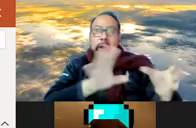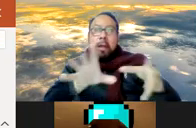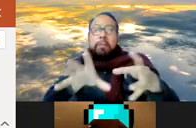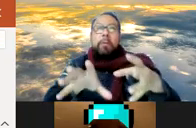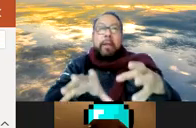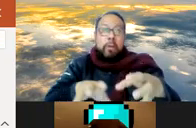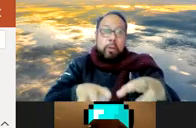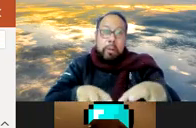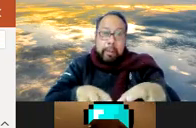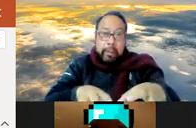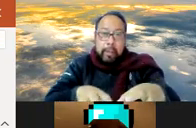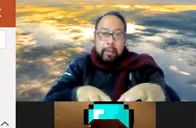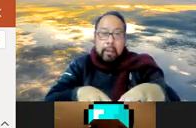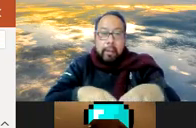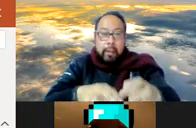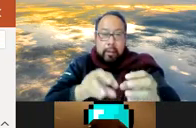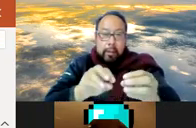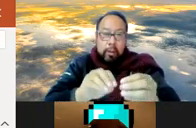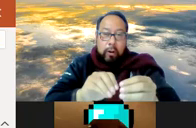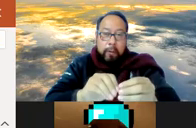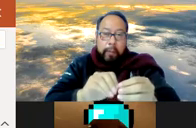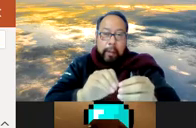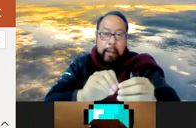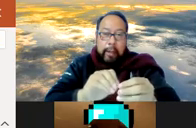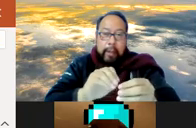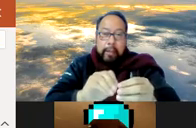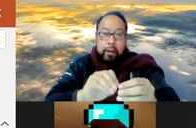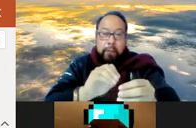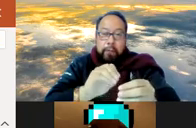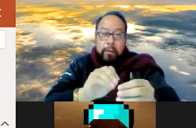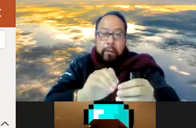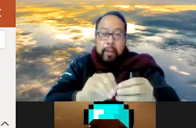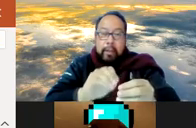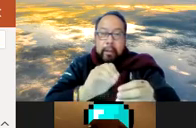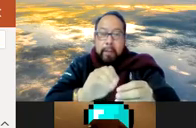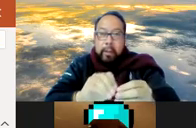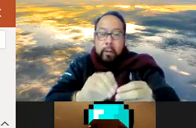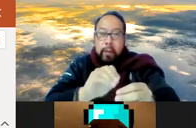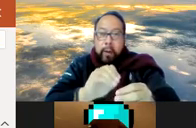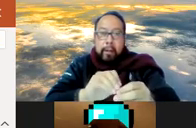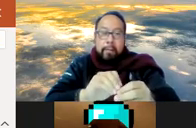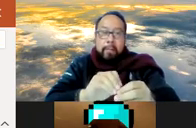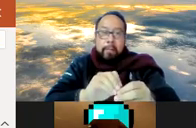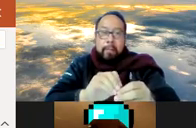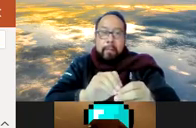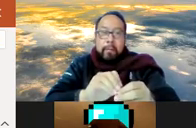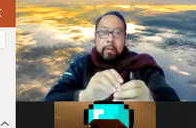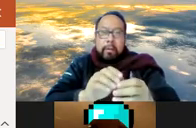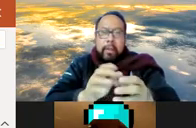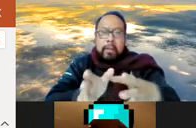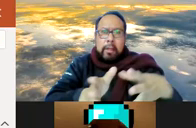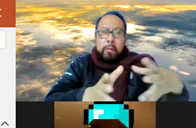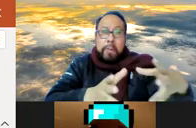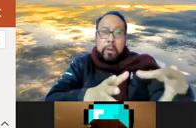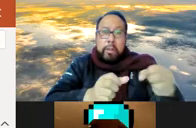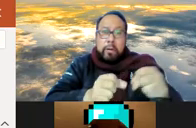y no en las publicaciones universitarias, sino en géneros profesionales del medio laboral,